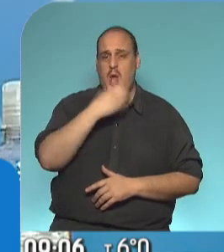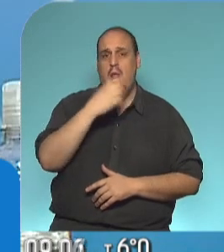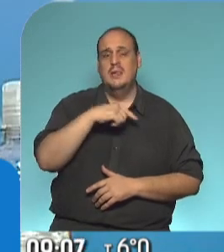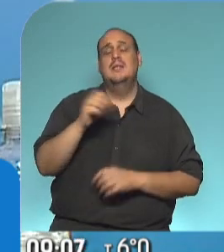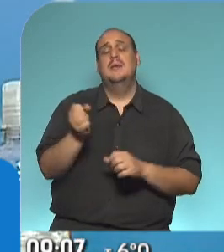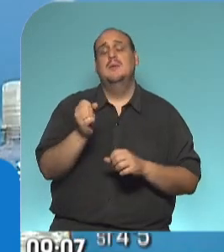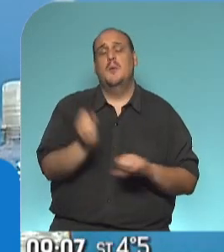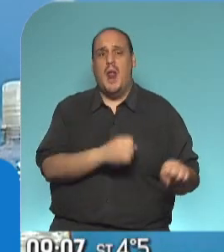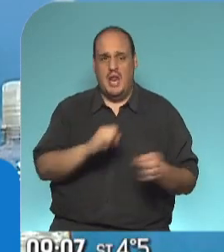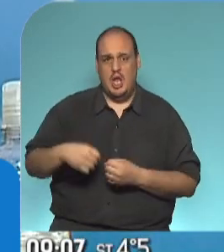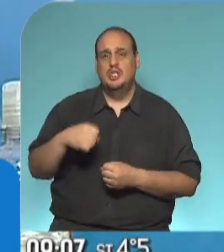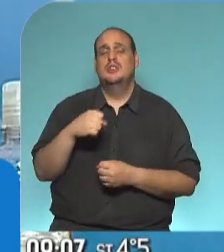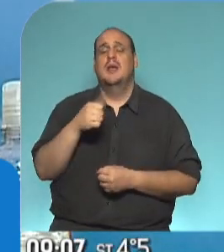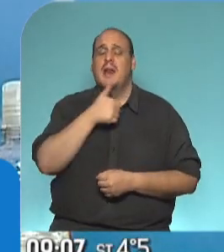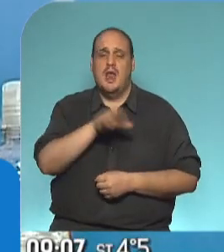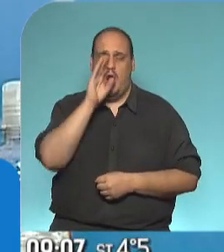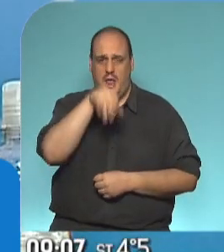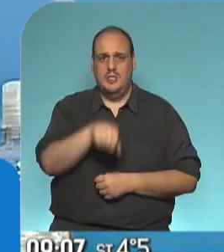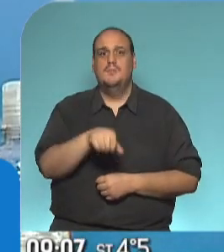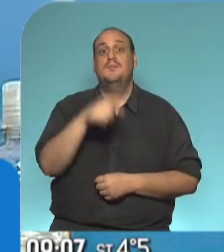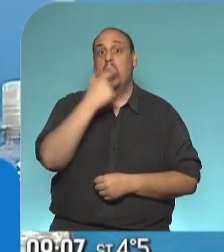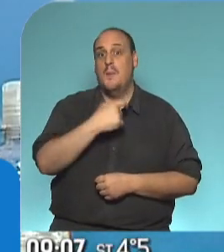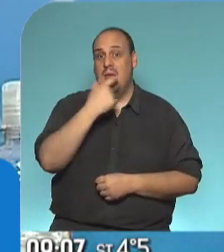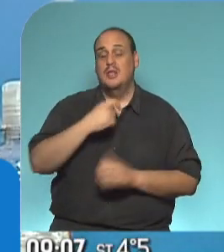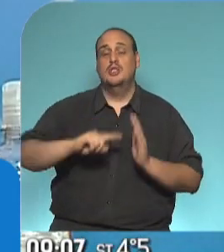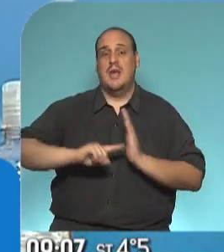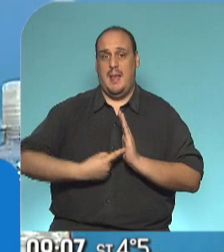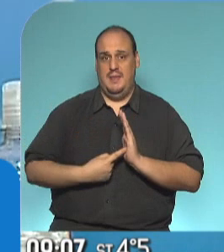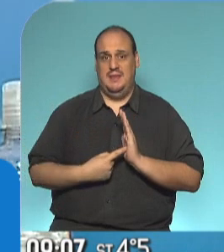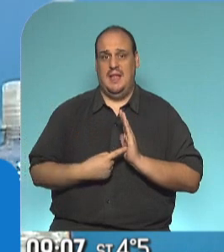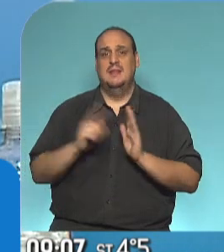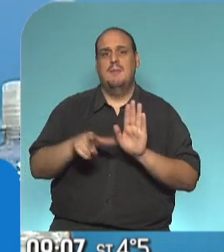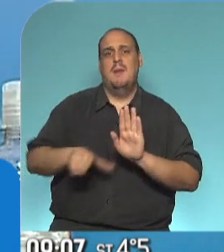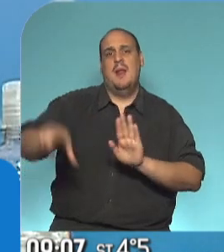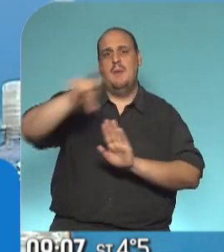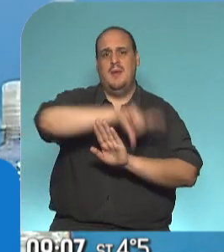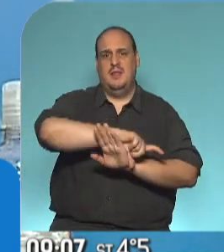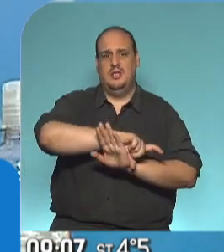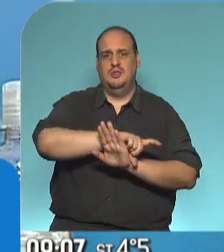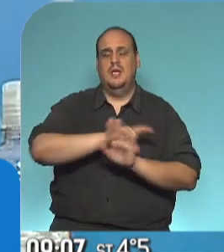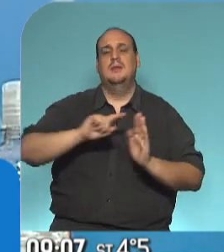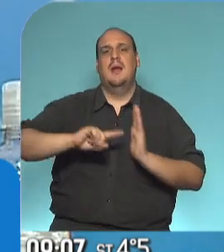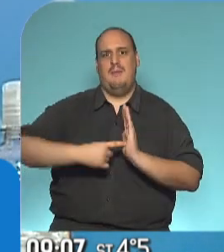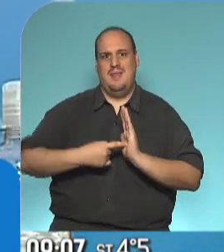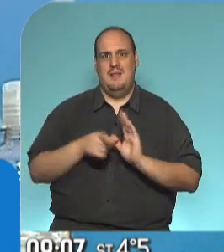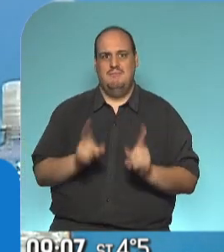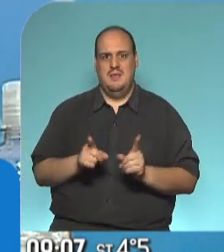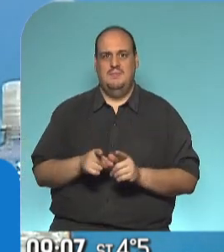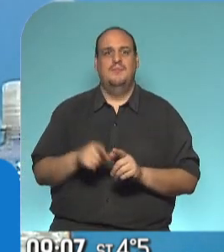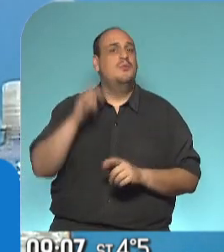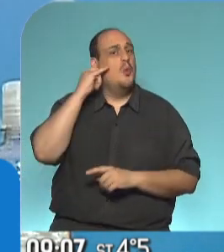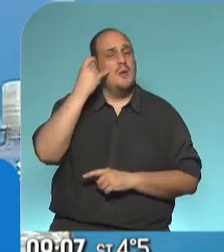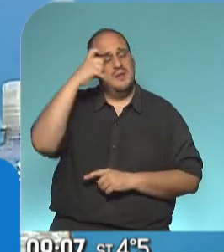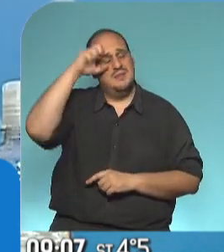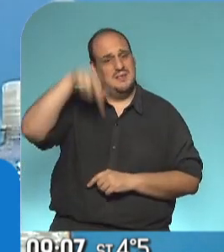provincia de Río Negro, en Mendoza, en su región metropolitana, y en el Gran Mendoza, en la ciudad capital de la provincia,